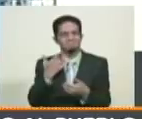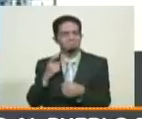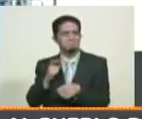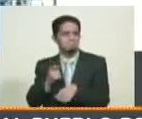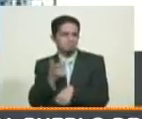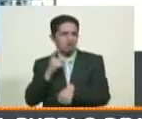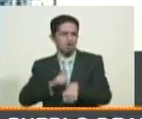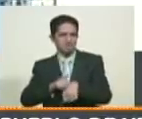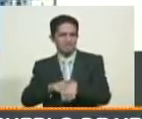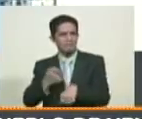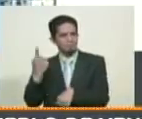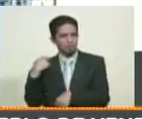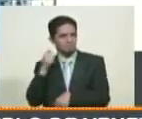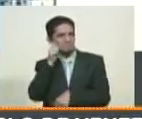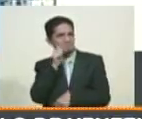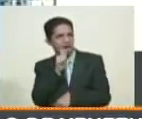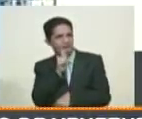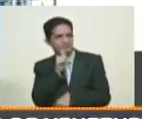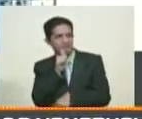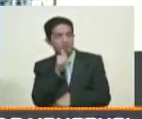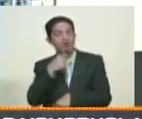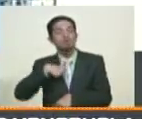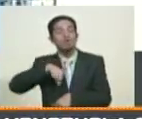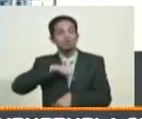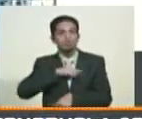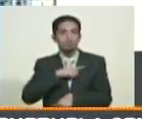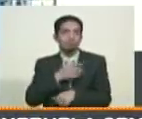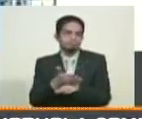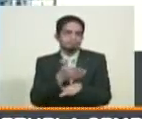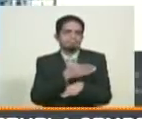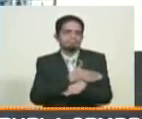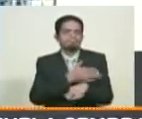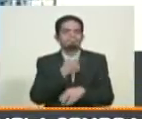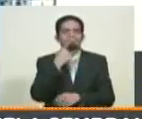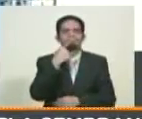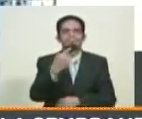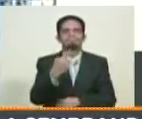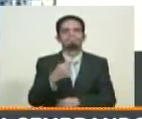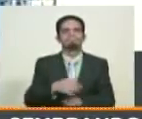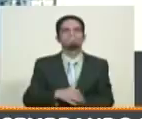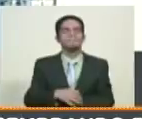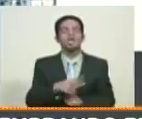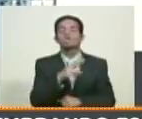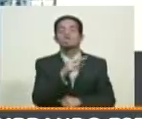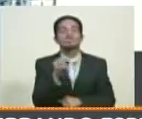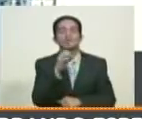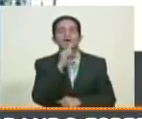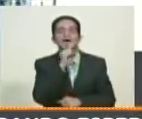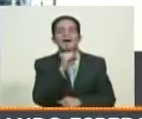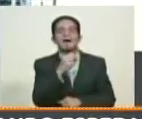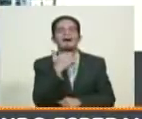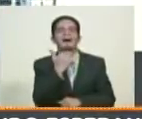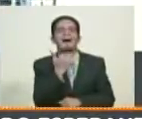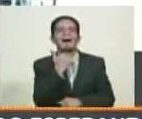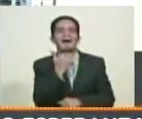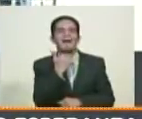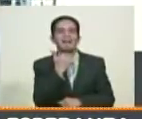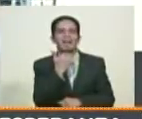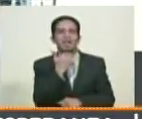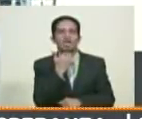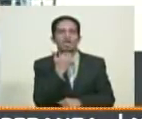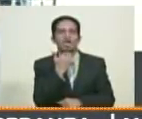pudiéramos nosotros, como preámbulo, decir, no es un hecho aislado, pues se debe